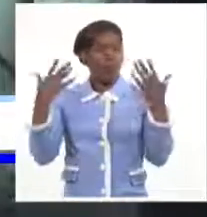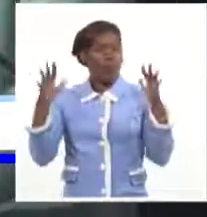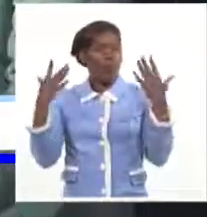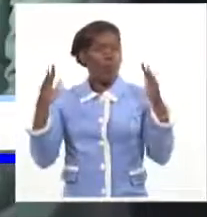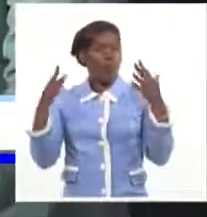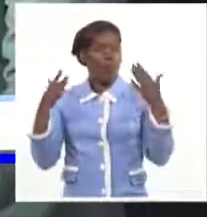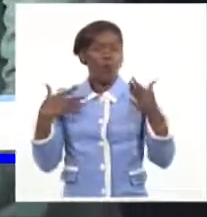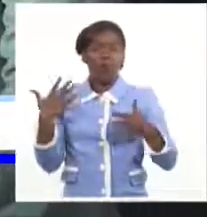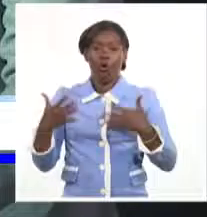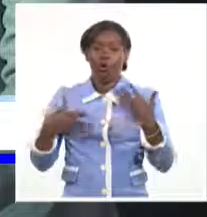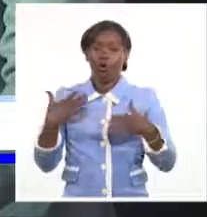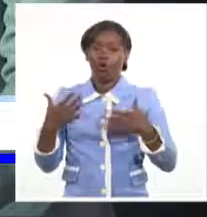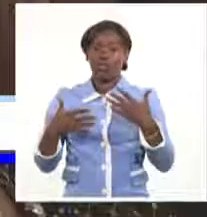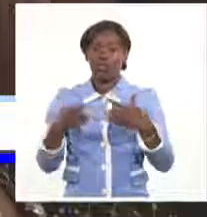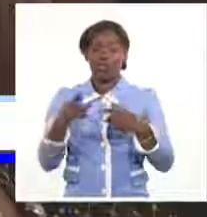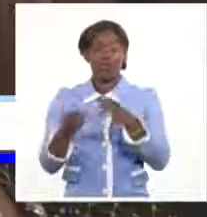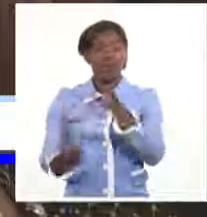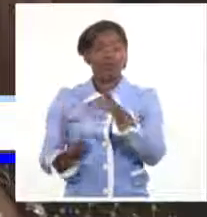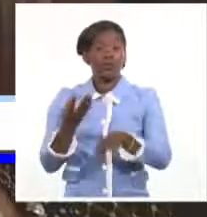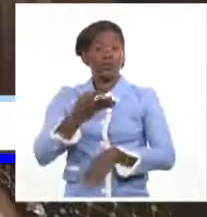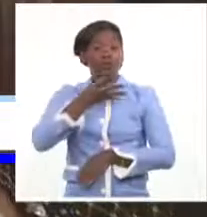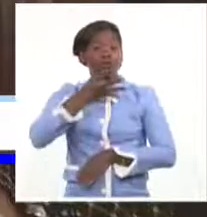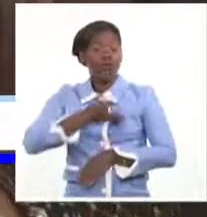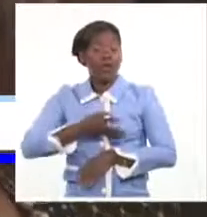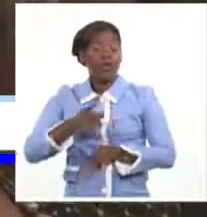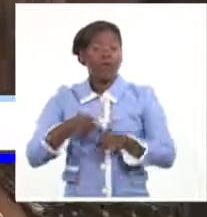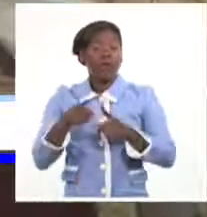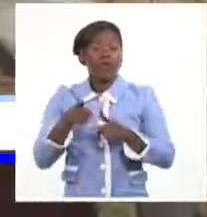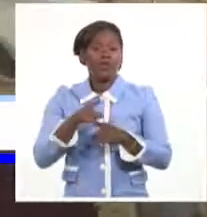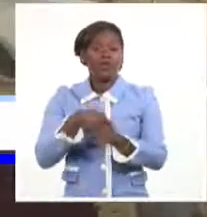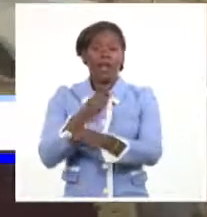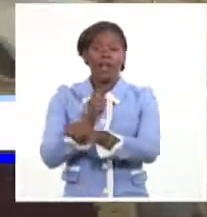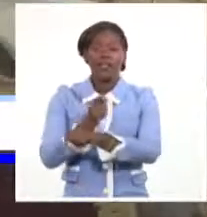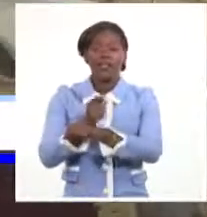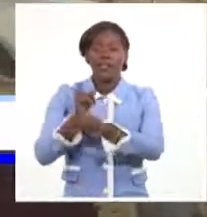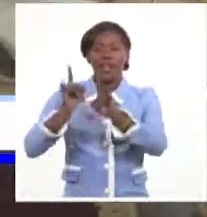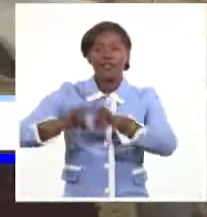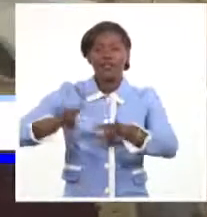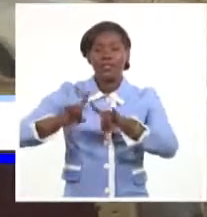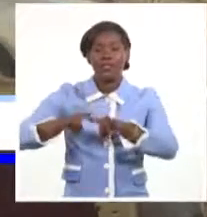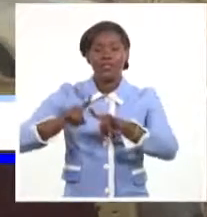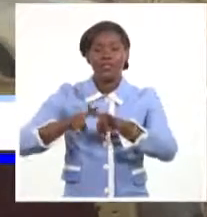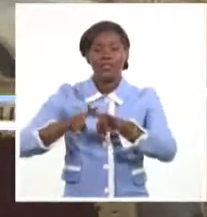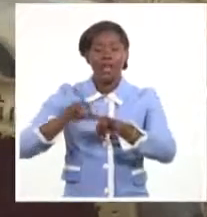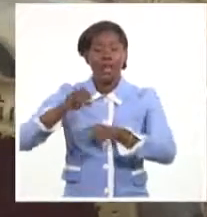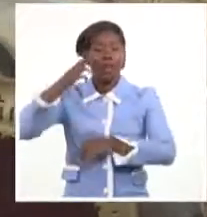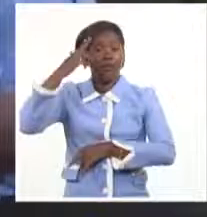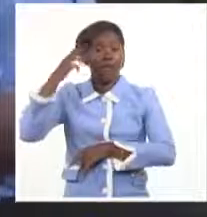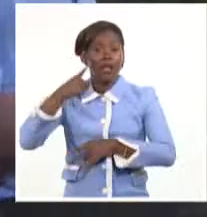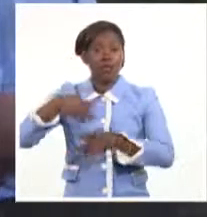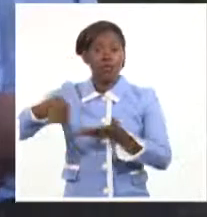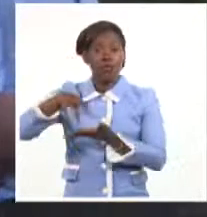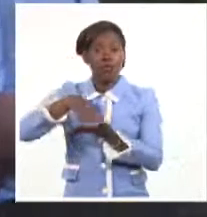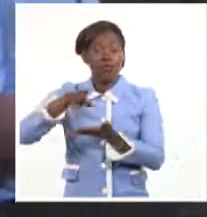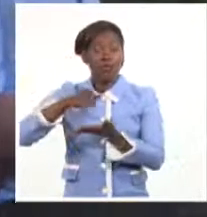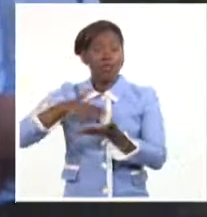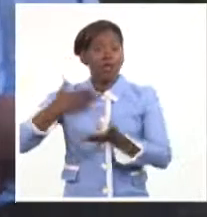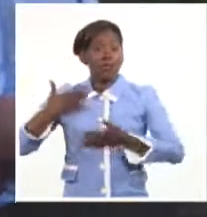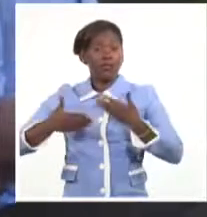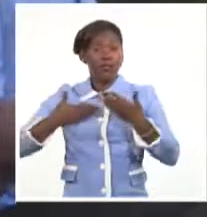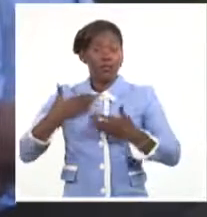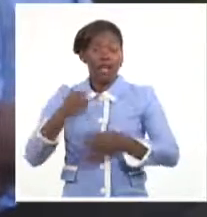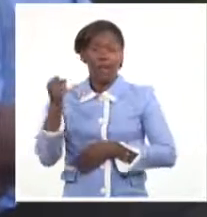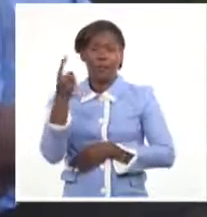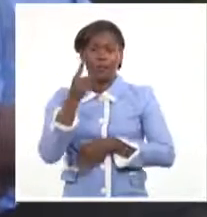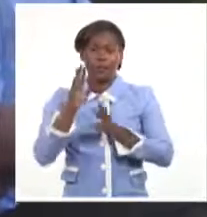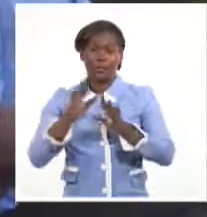el aniversario 50 de la institucionalización de la enseñanza en la provincia, ceremonia que presidió el primer secretario del Comité